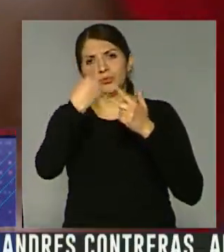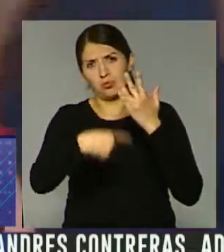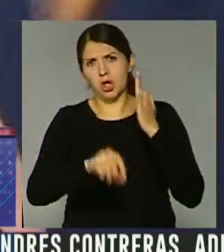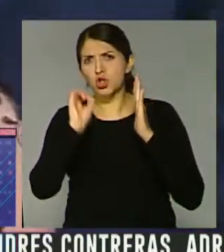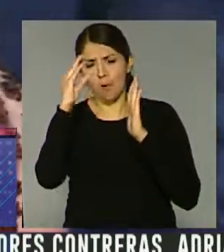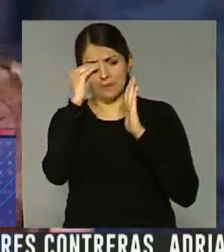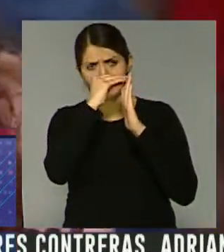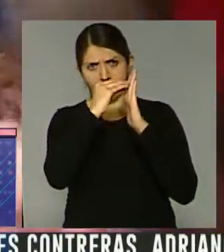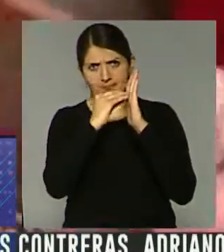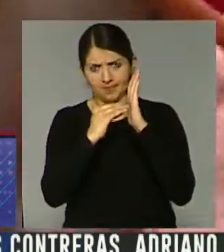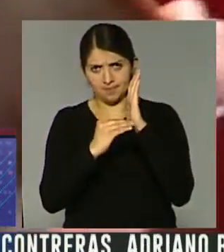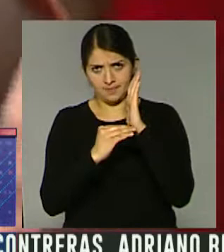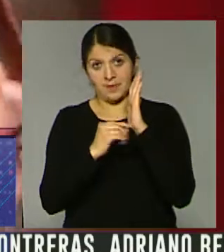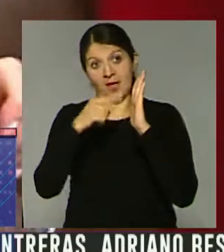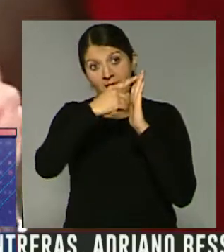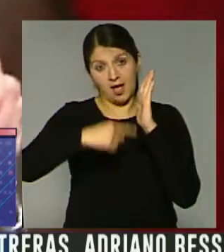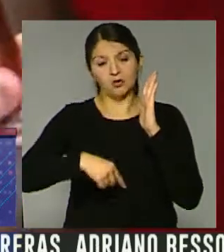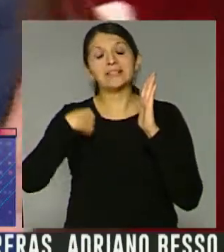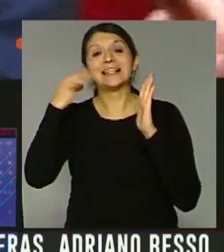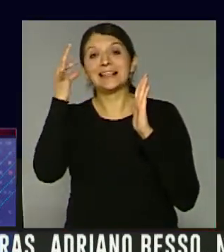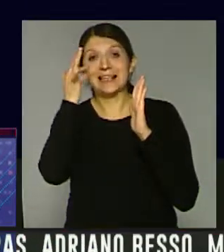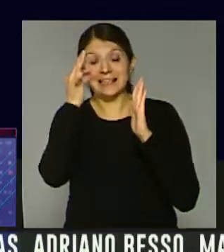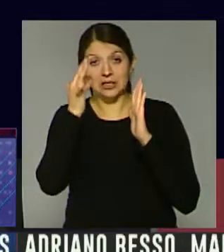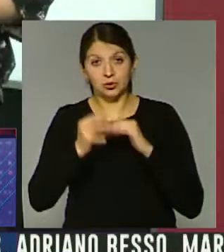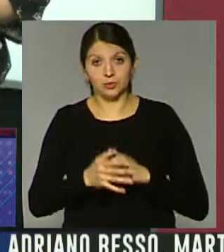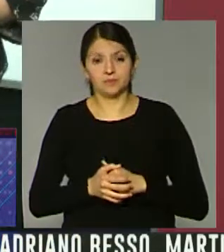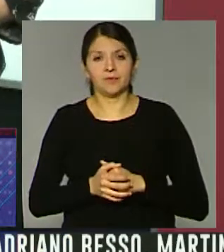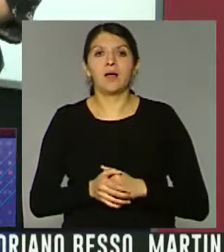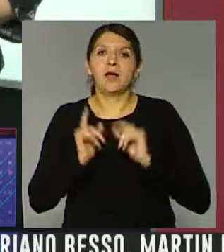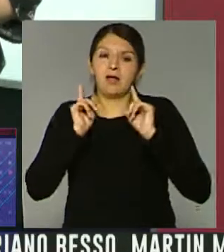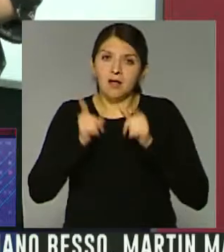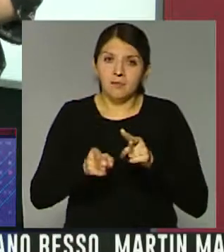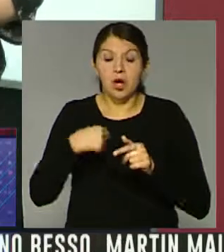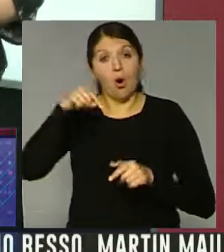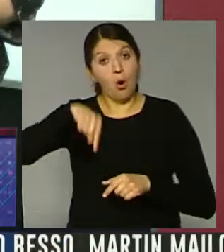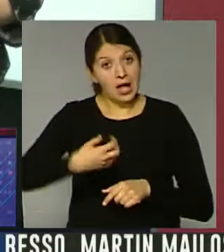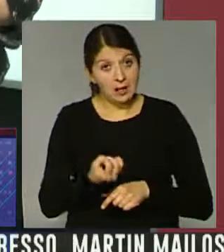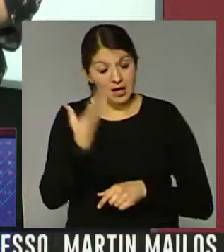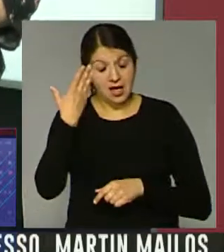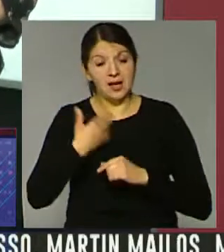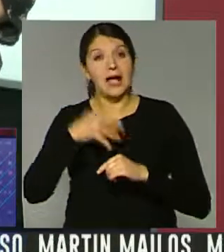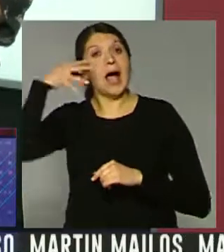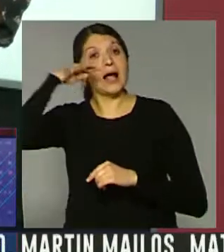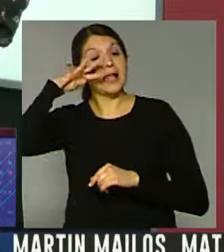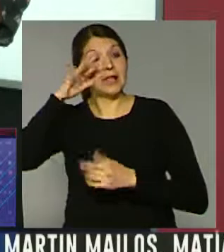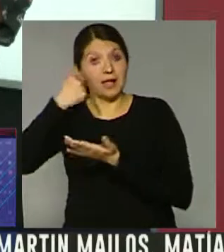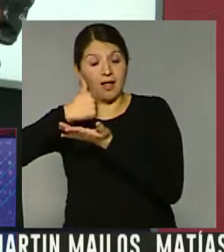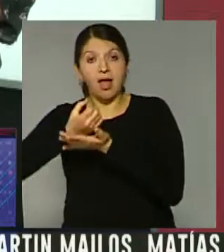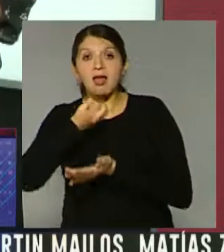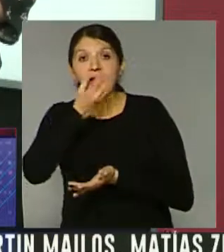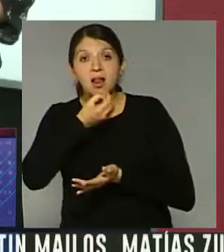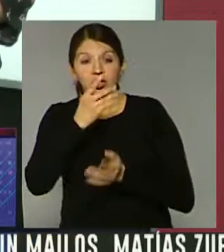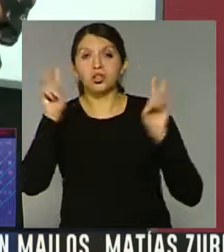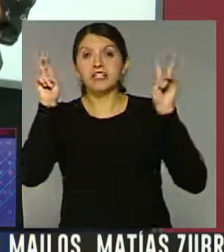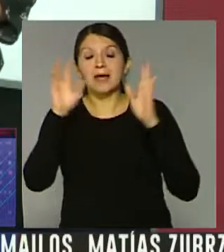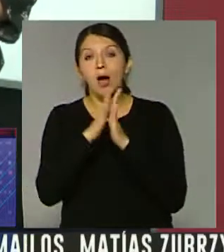de la Nación, Leandro Despou. Sí, igualmente también hay que aclarar que en la mañana del día de hoy Cristina Fernández estuvo declarando en lo que tiene que ver con el cuaderno de